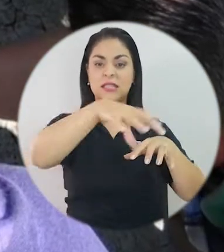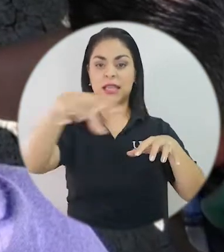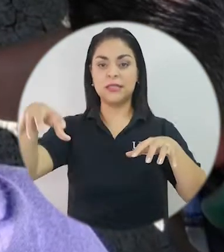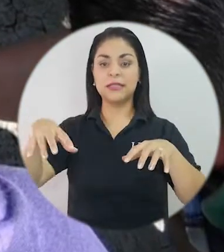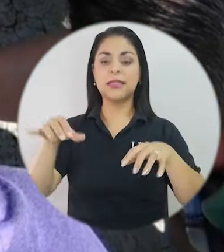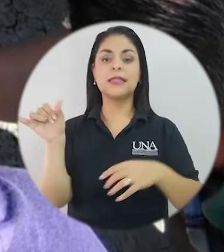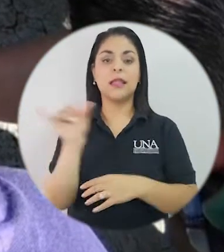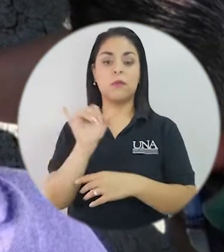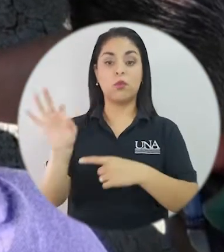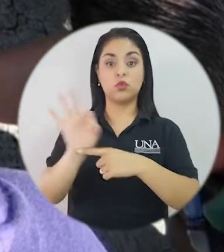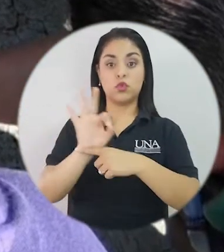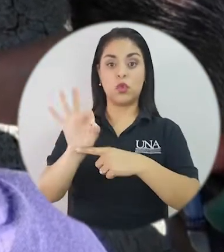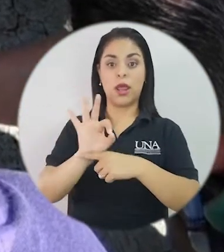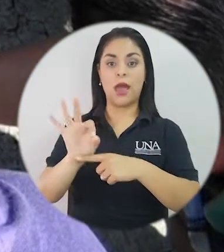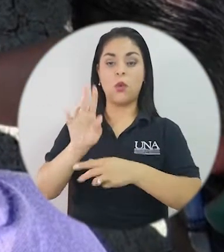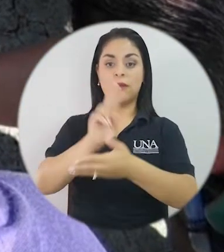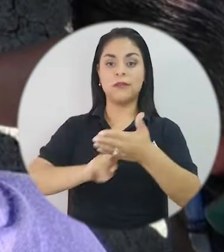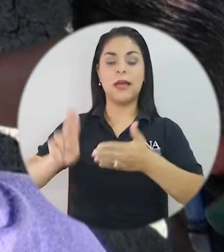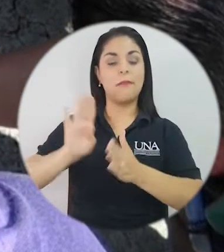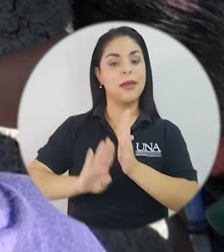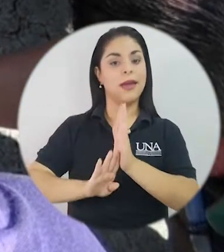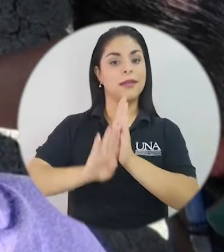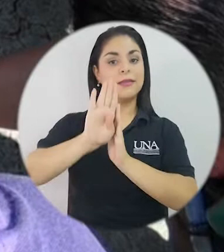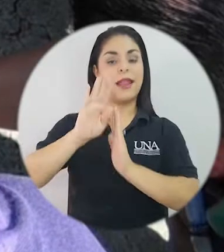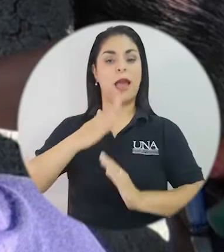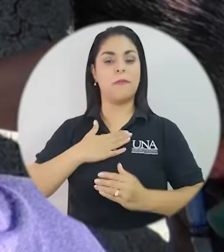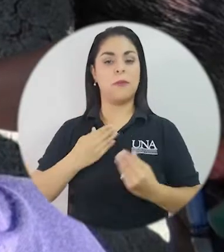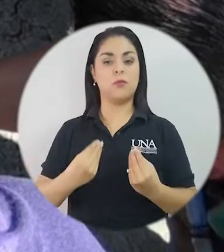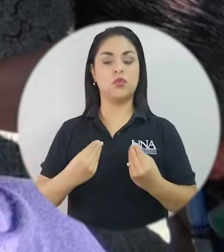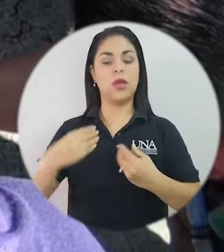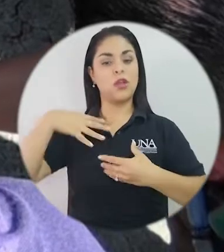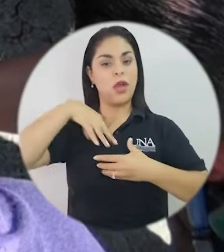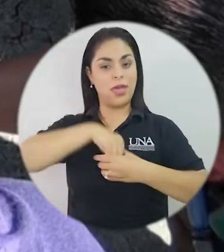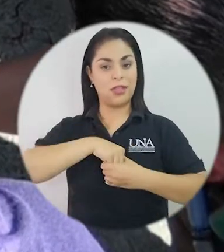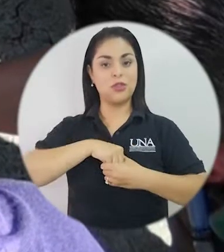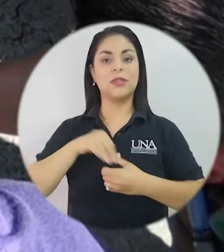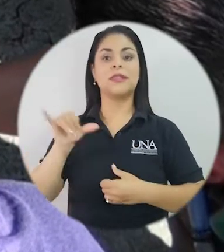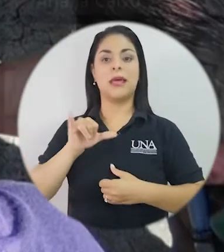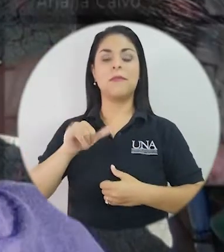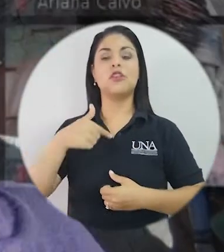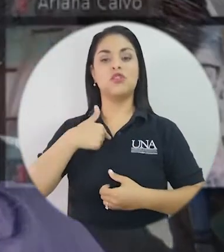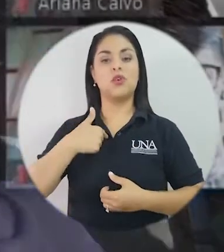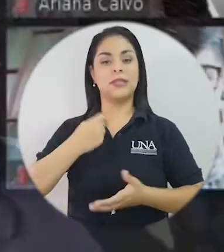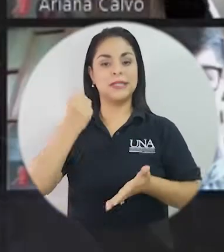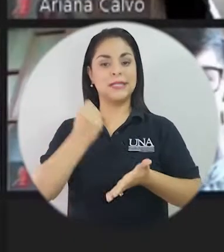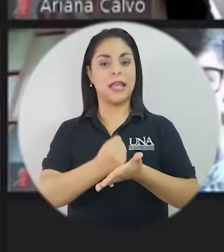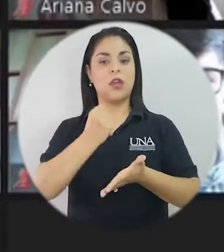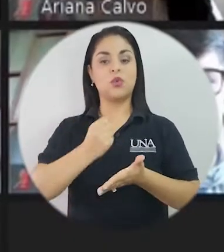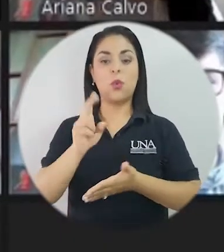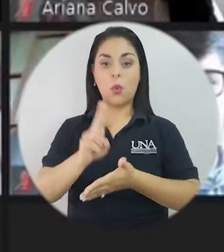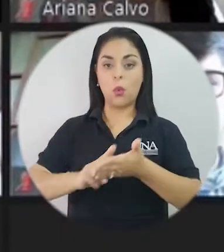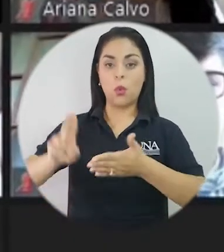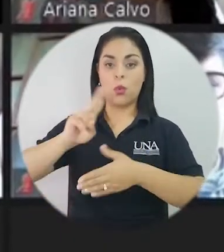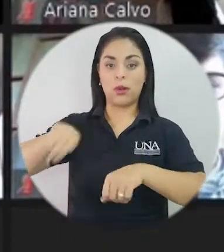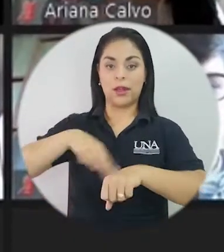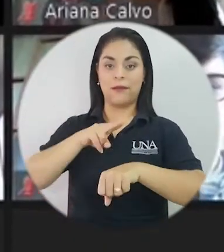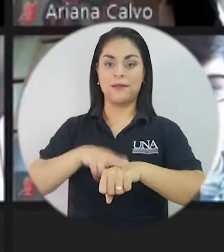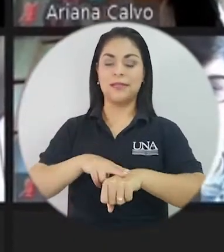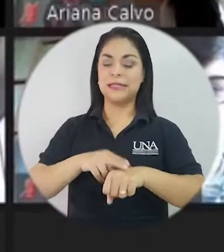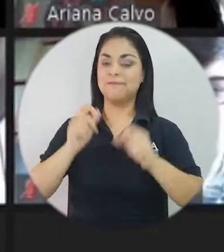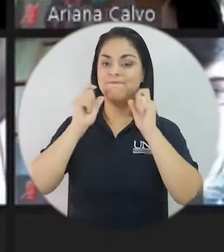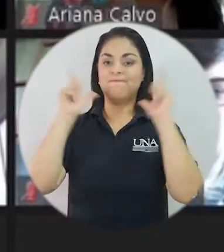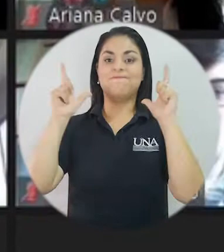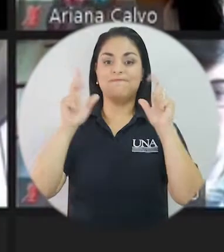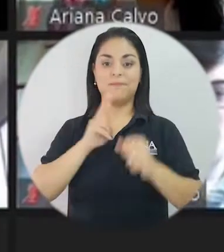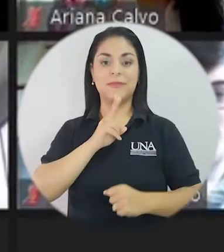un poco del funcionamiento de la universidad me ha hecho crecer pues muchísimo. Y yo muy adentro lo que es ser estudiante también sé yo una, entonces es algo pues